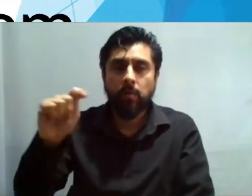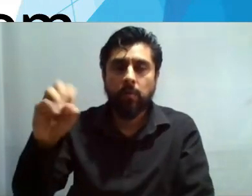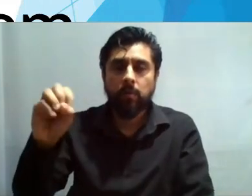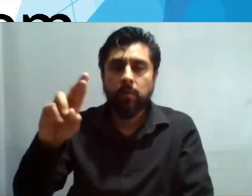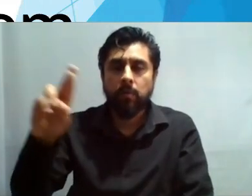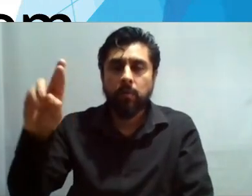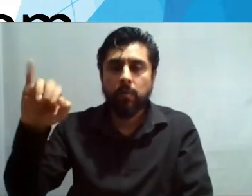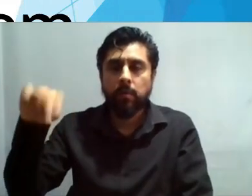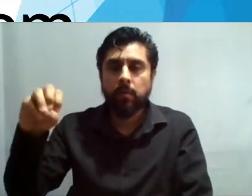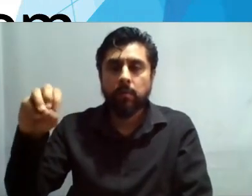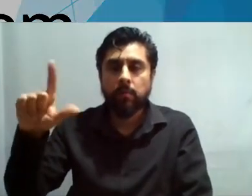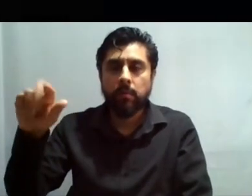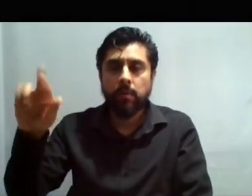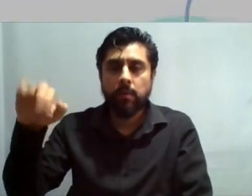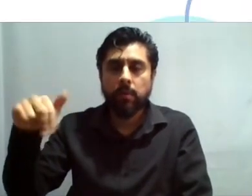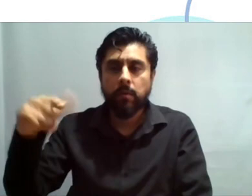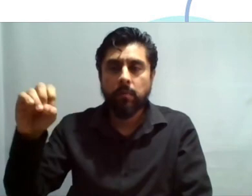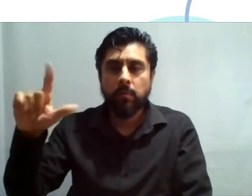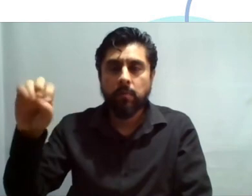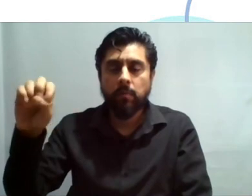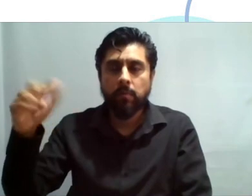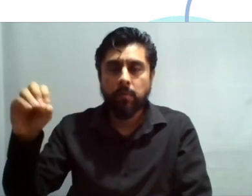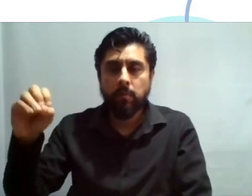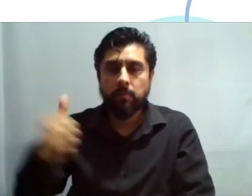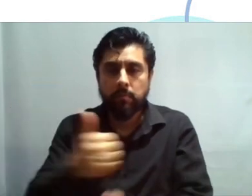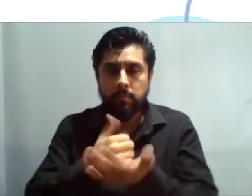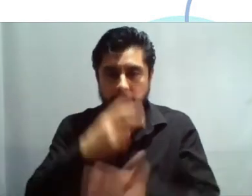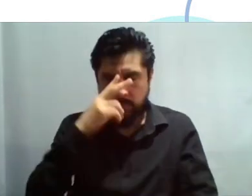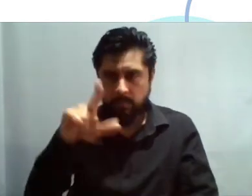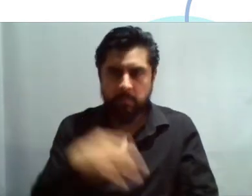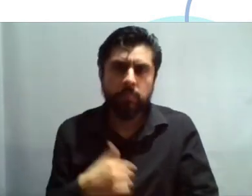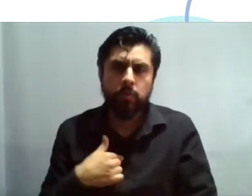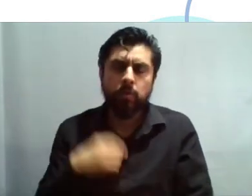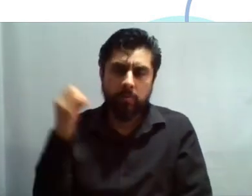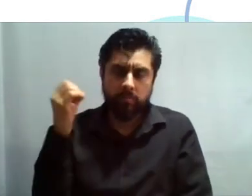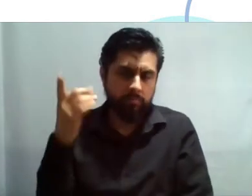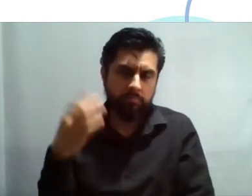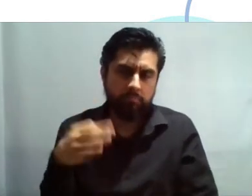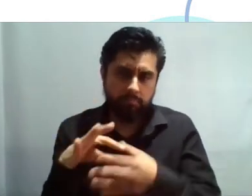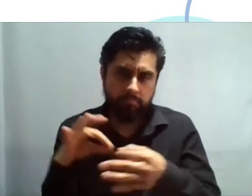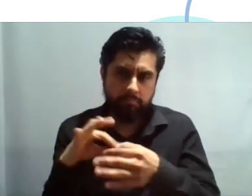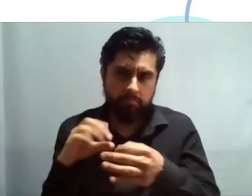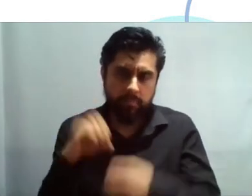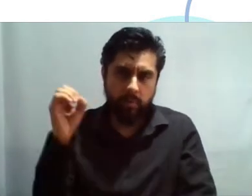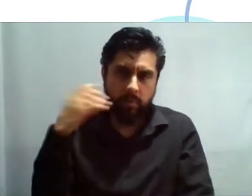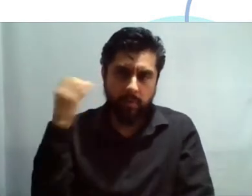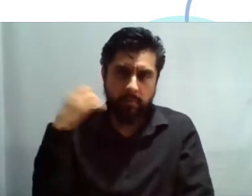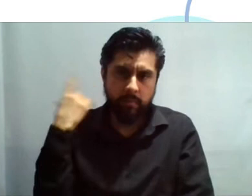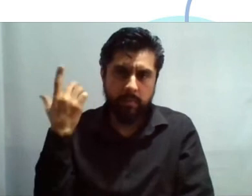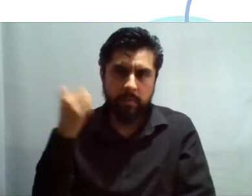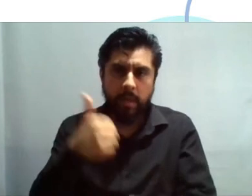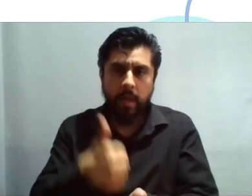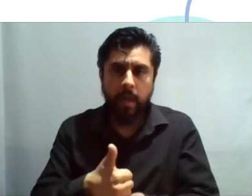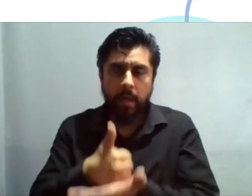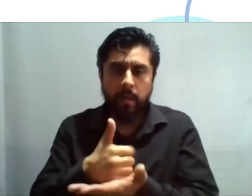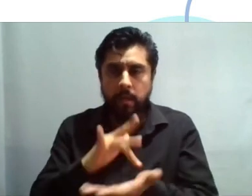Me gustaría hacer un pequeño espacio para comentar que, bueno, esta conferencia se llevó a cabo con apoyo del Programa de